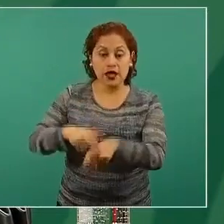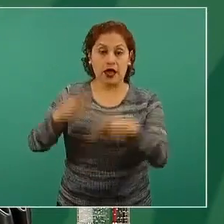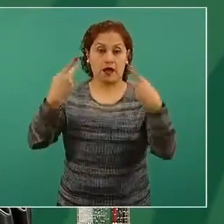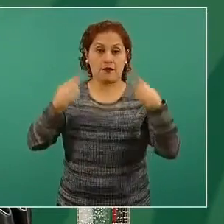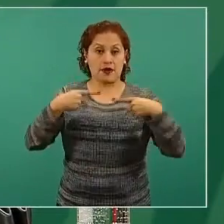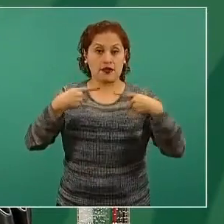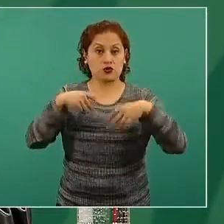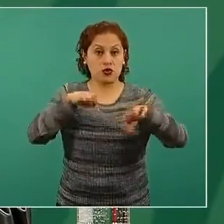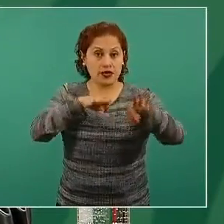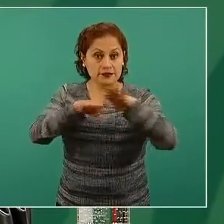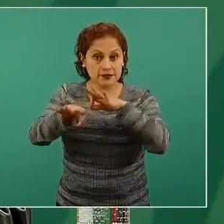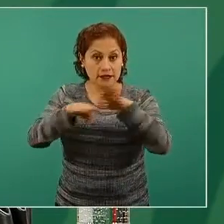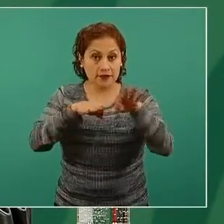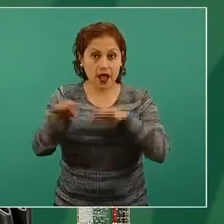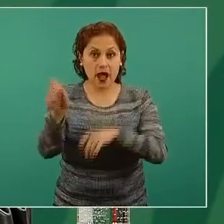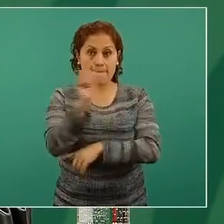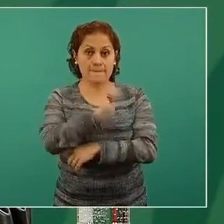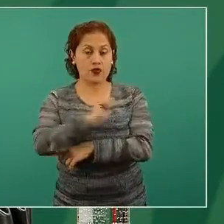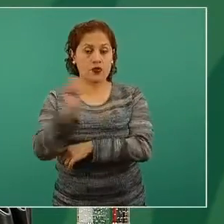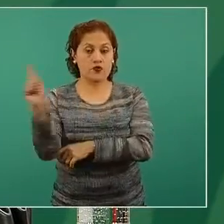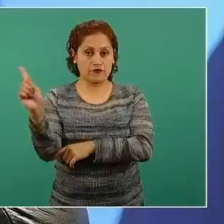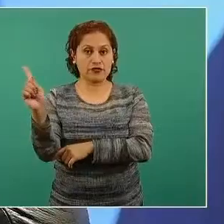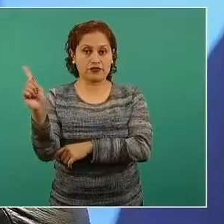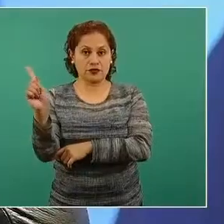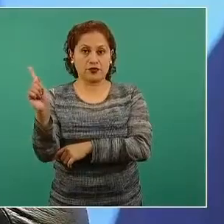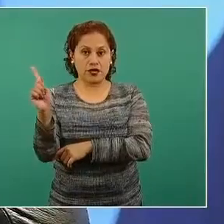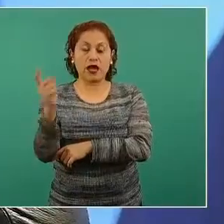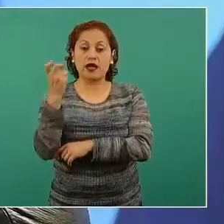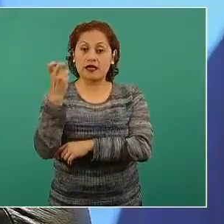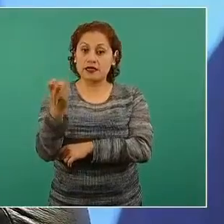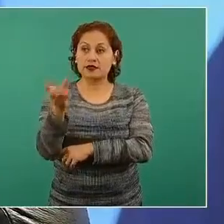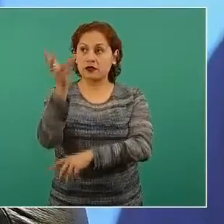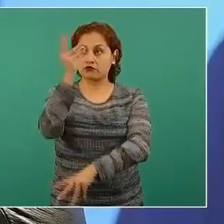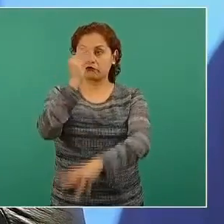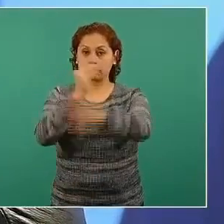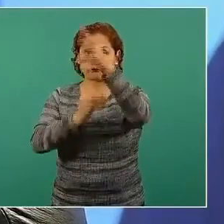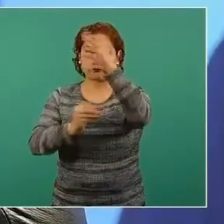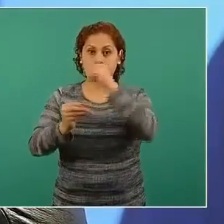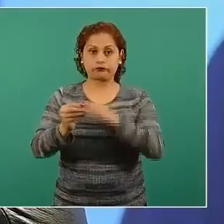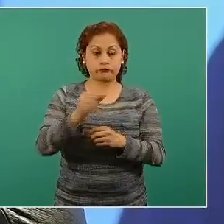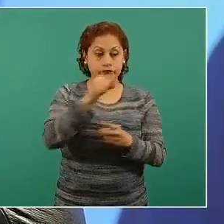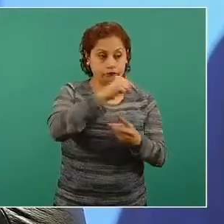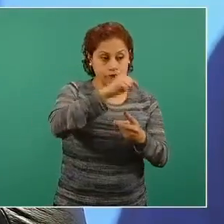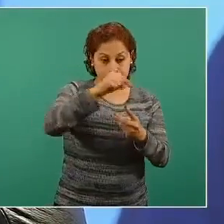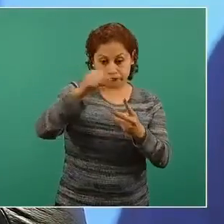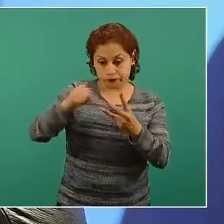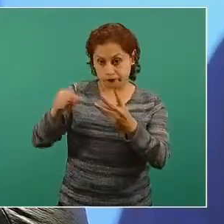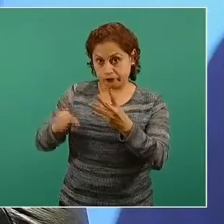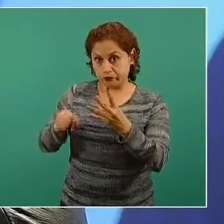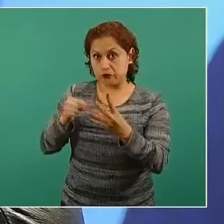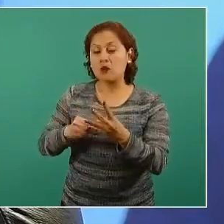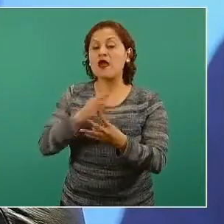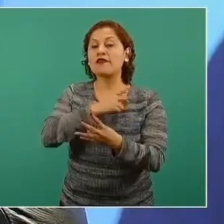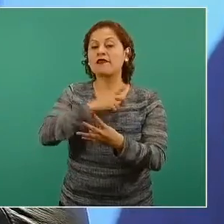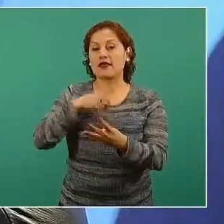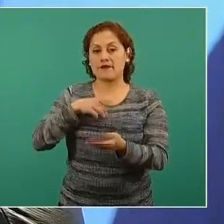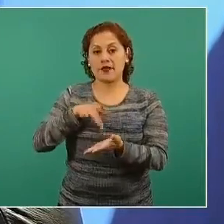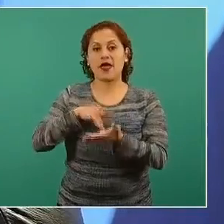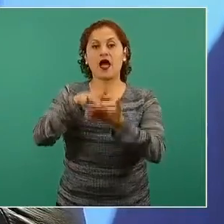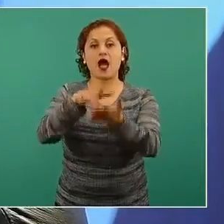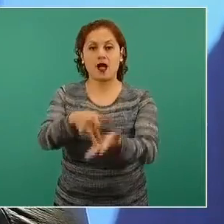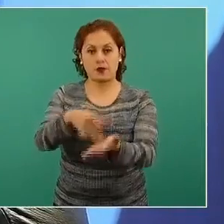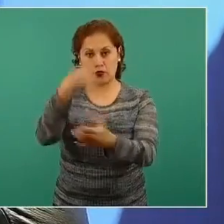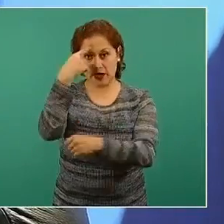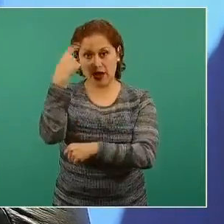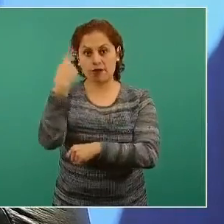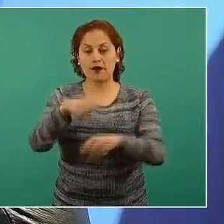humano capacitado, sobre todo profesionalizado hacia cierto tipo de padecimientos. En un país tan